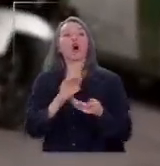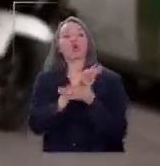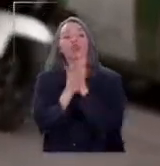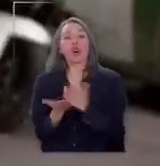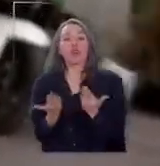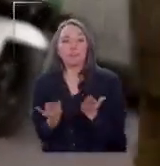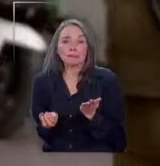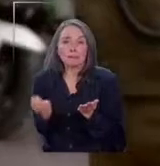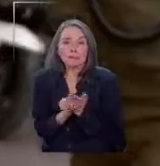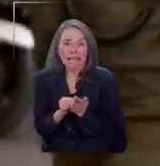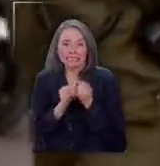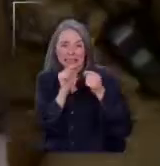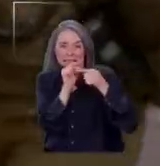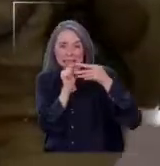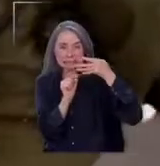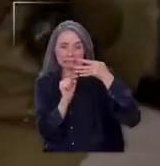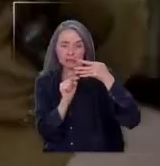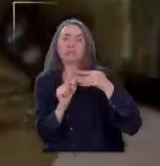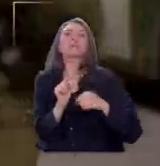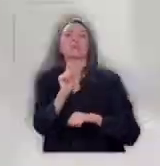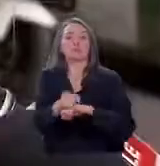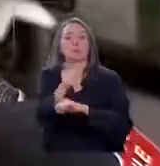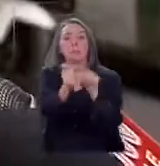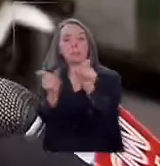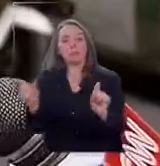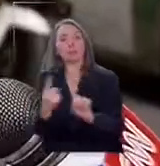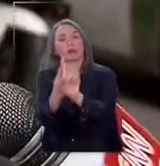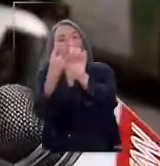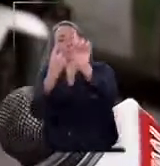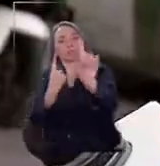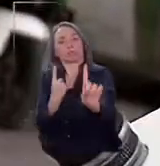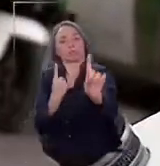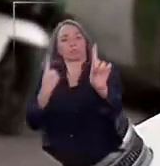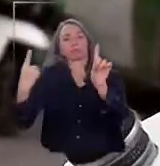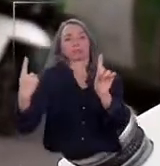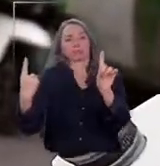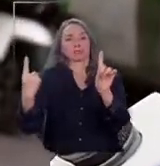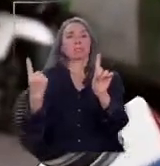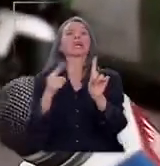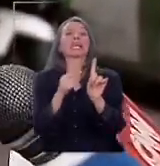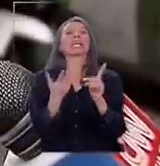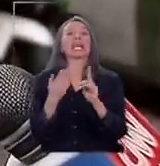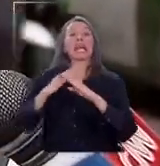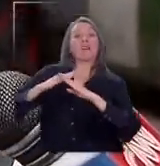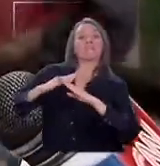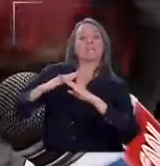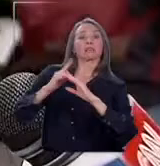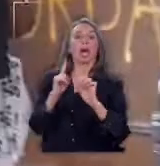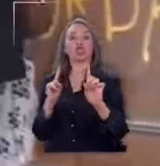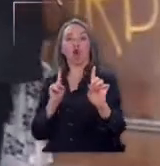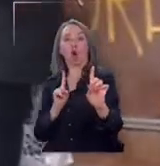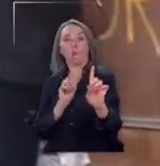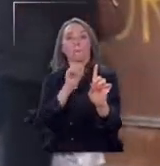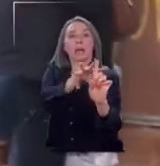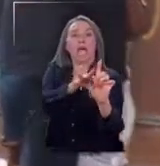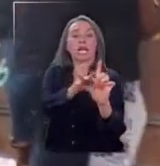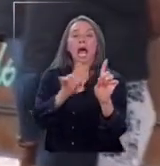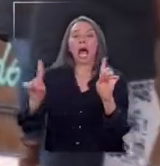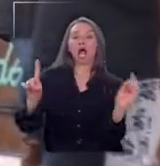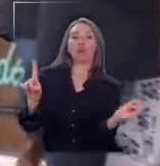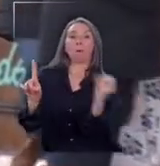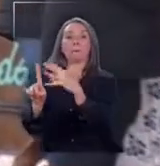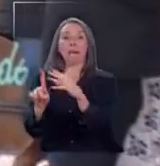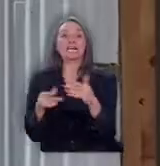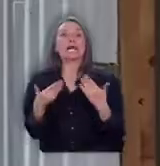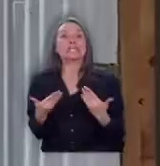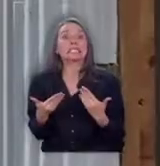para reforzar la distancia social evitar el contagio está muy bien todo sirve para